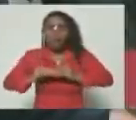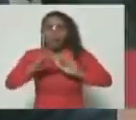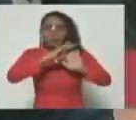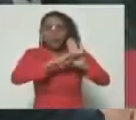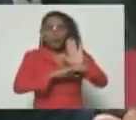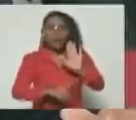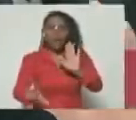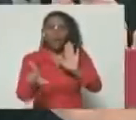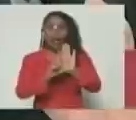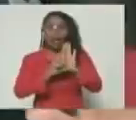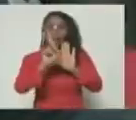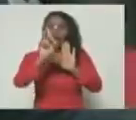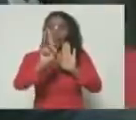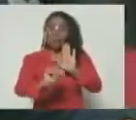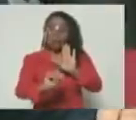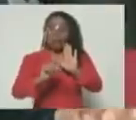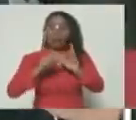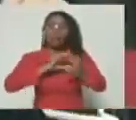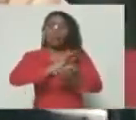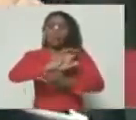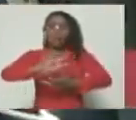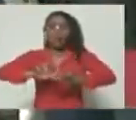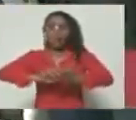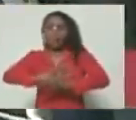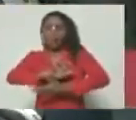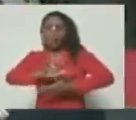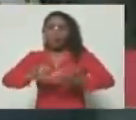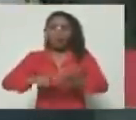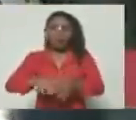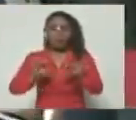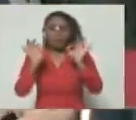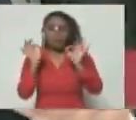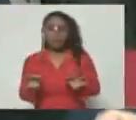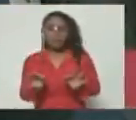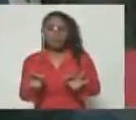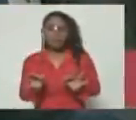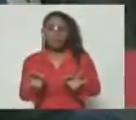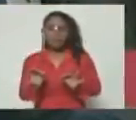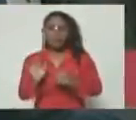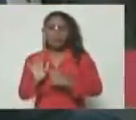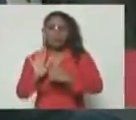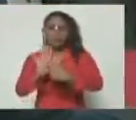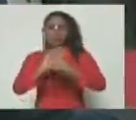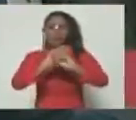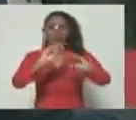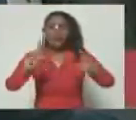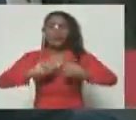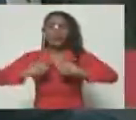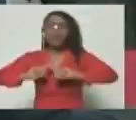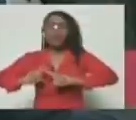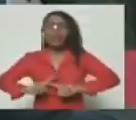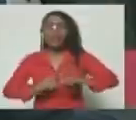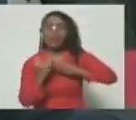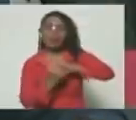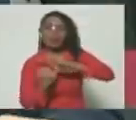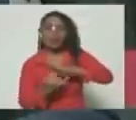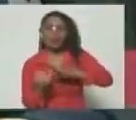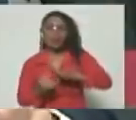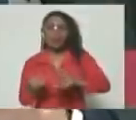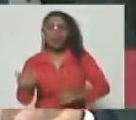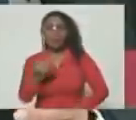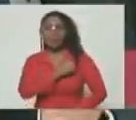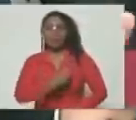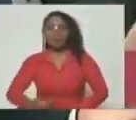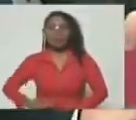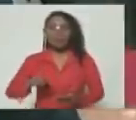legislativa y también problemas puntuales que son tramitados a las distintas instancias del Ejecutivo